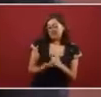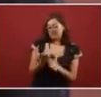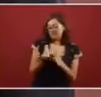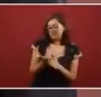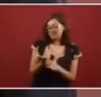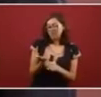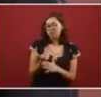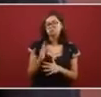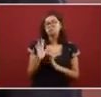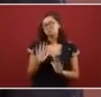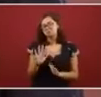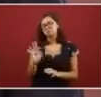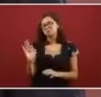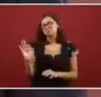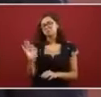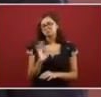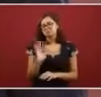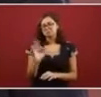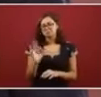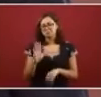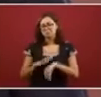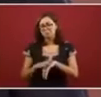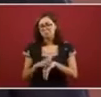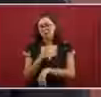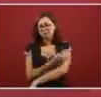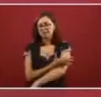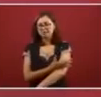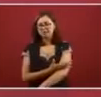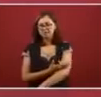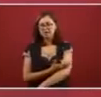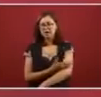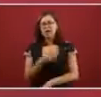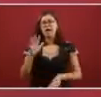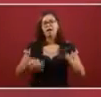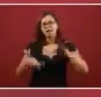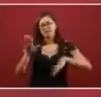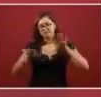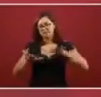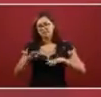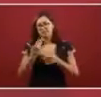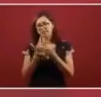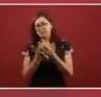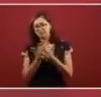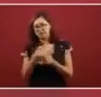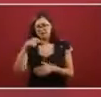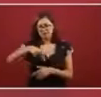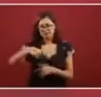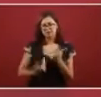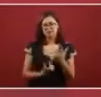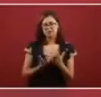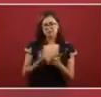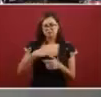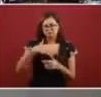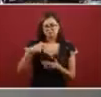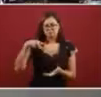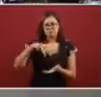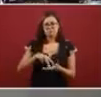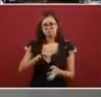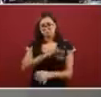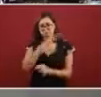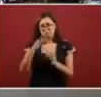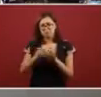esperan algunos que termine esta conferencia y se